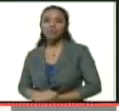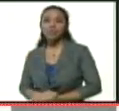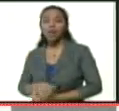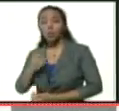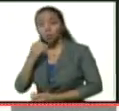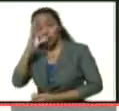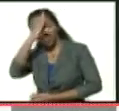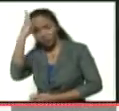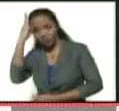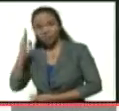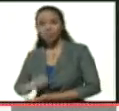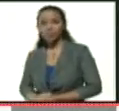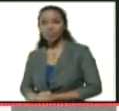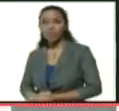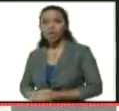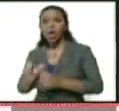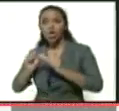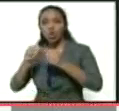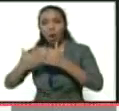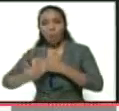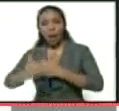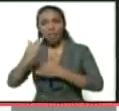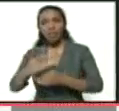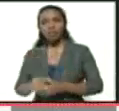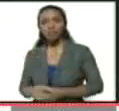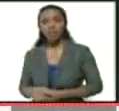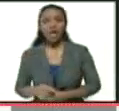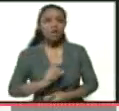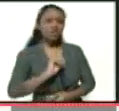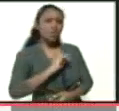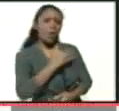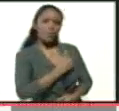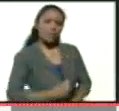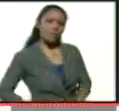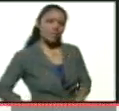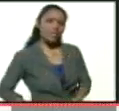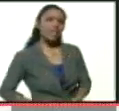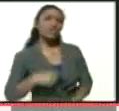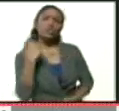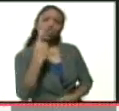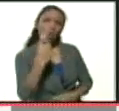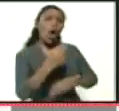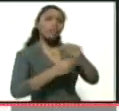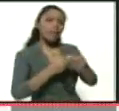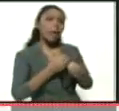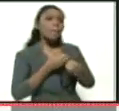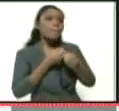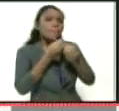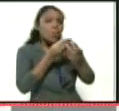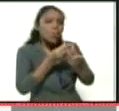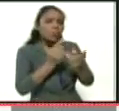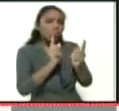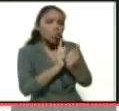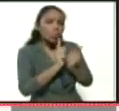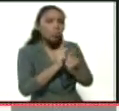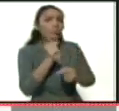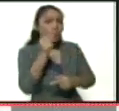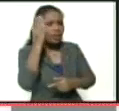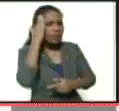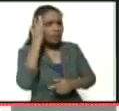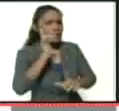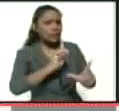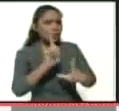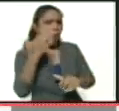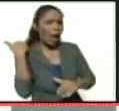Diosdado. Sigue para adelante, pues. No, presidente, en verdad, solo hacerle un comentario, que seguramente usted ya lo ha manejado,